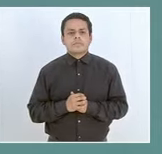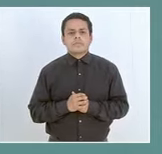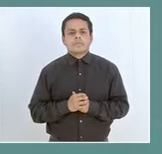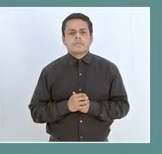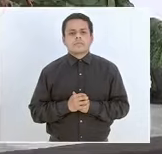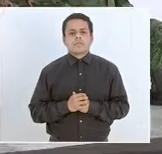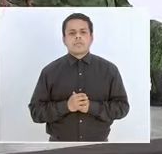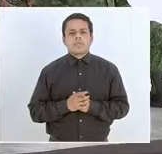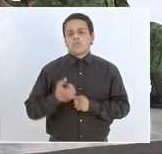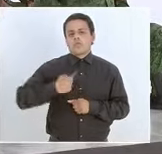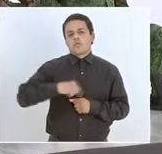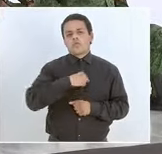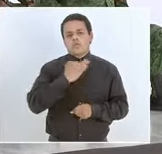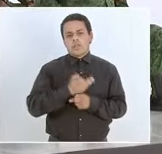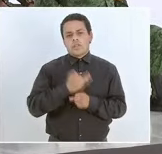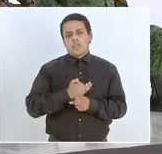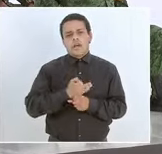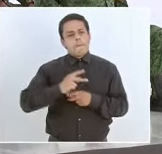vamos a